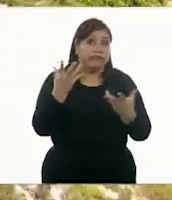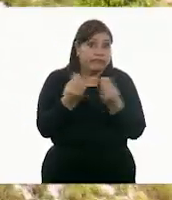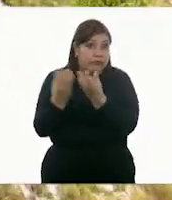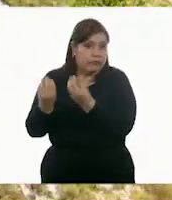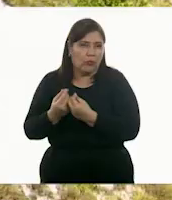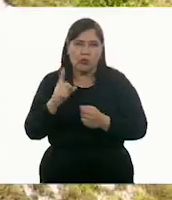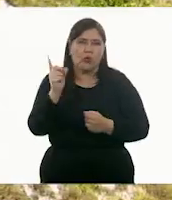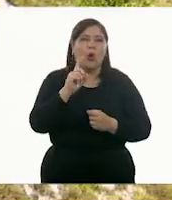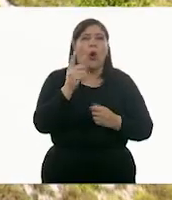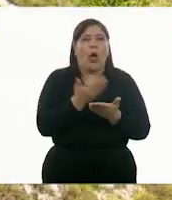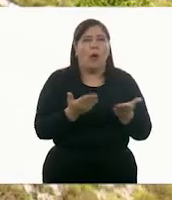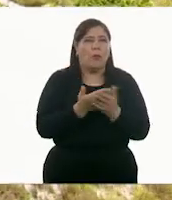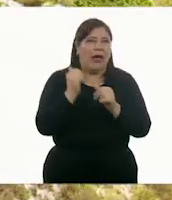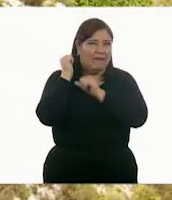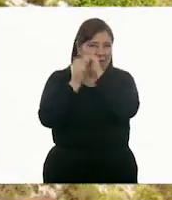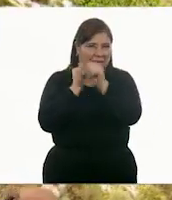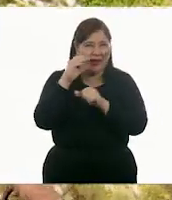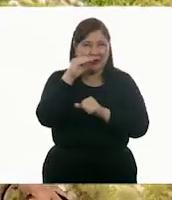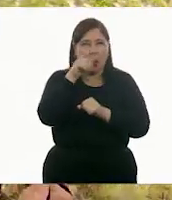los africanos de hoy en día.